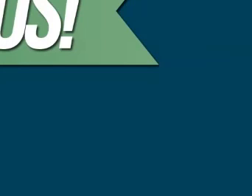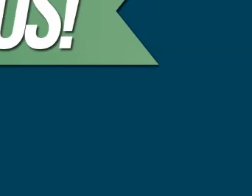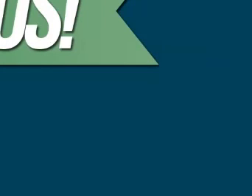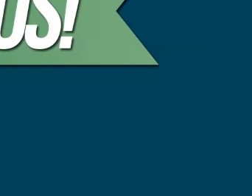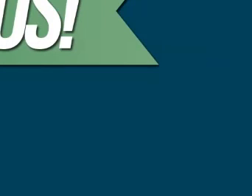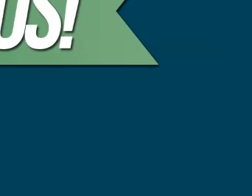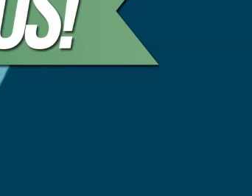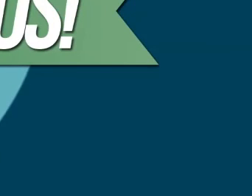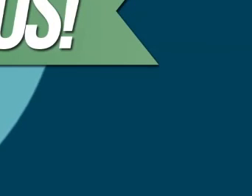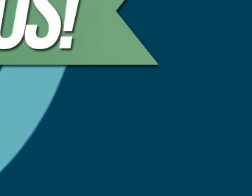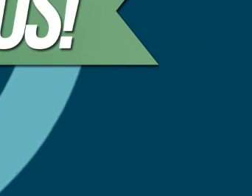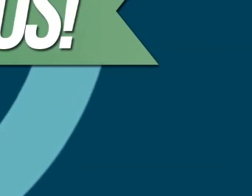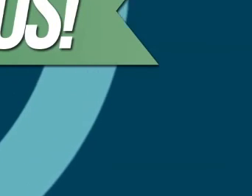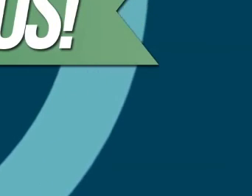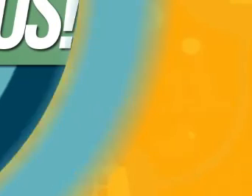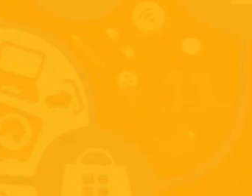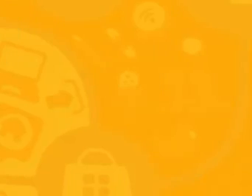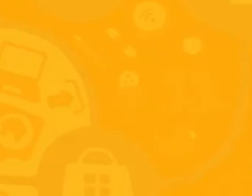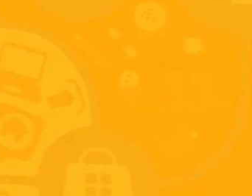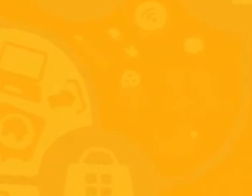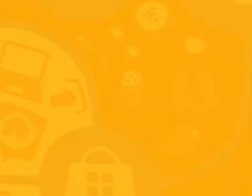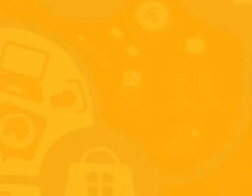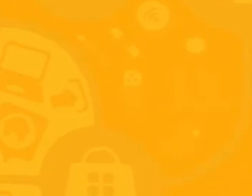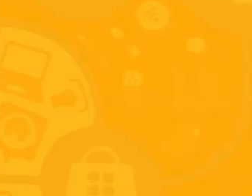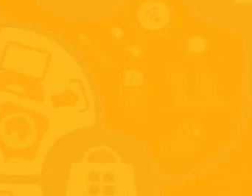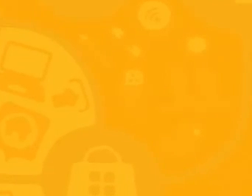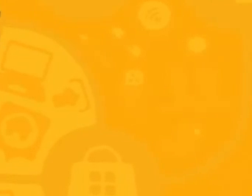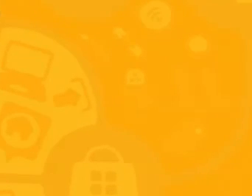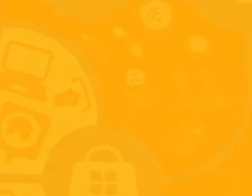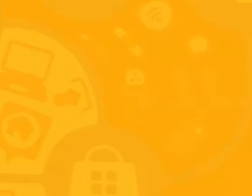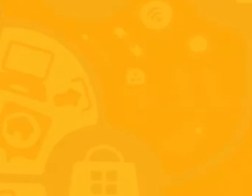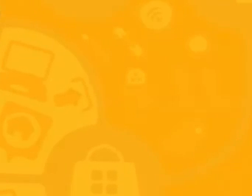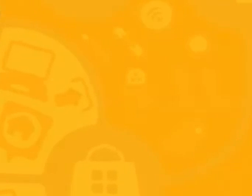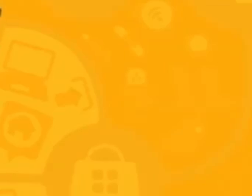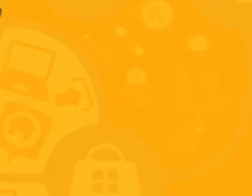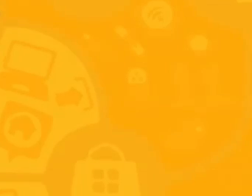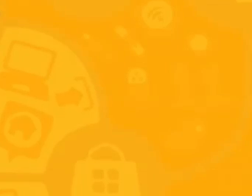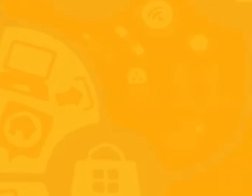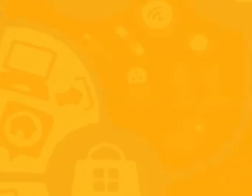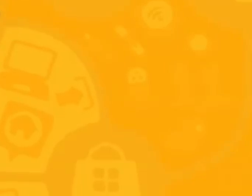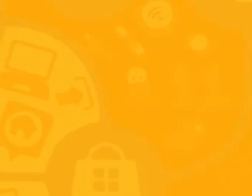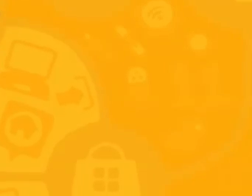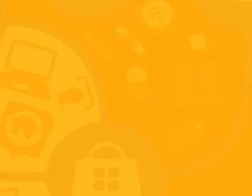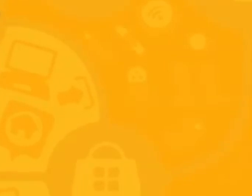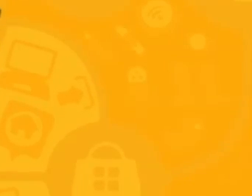mejores resultados. Clasificados Enlace Televisión, para que encuentres todo lo que buscas.